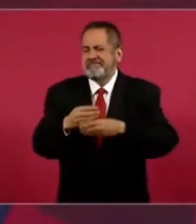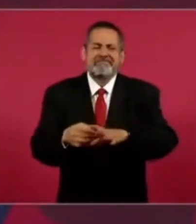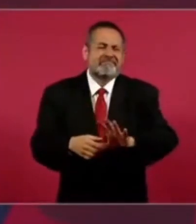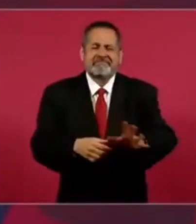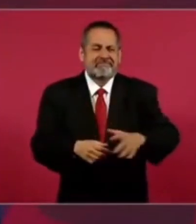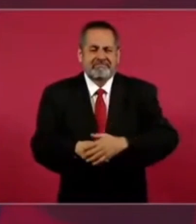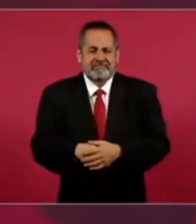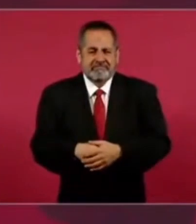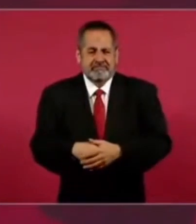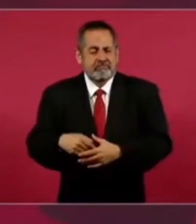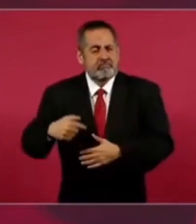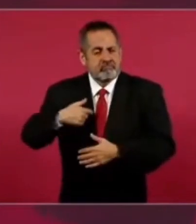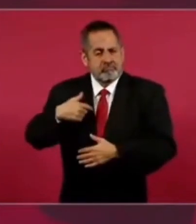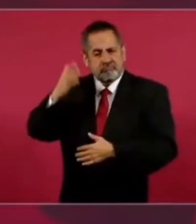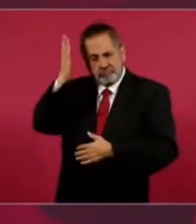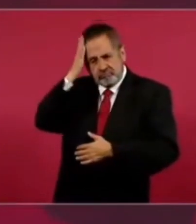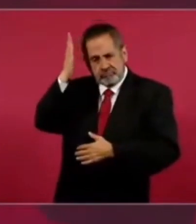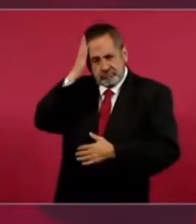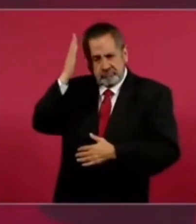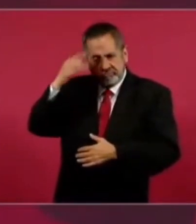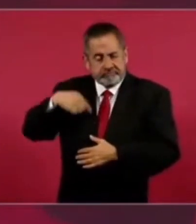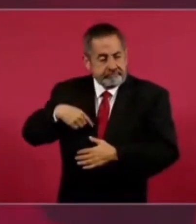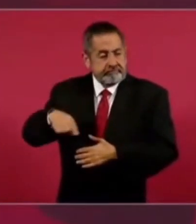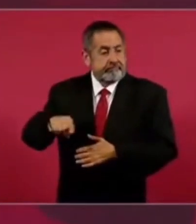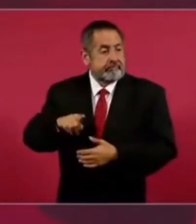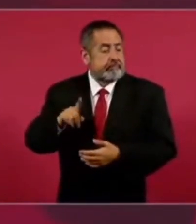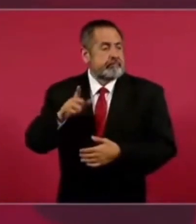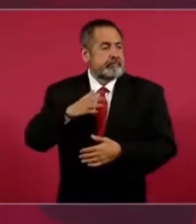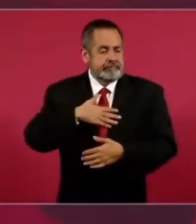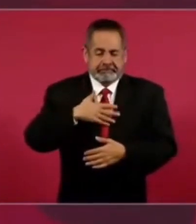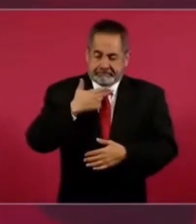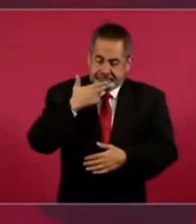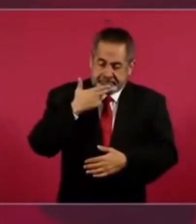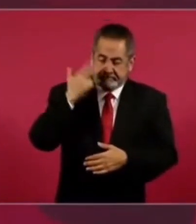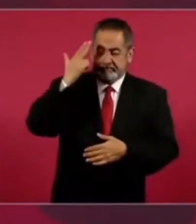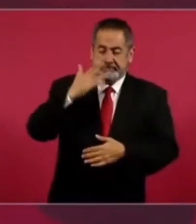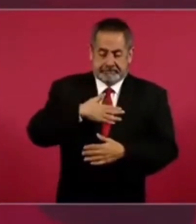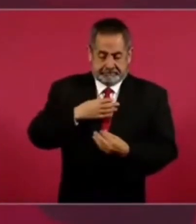Un dirigente puede poner en riesgo su vida, pero no está